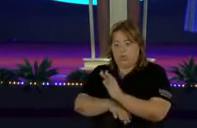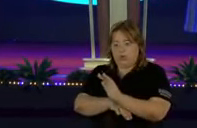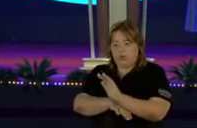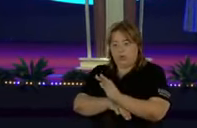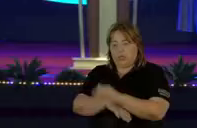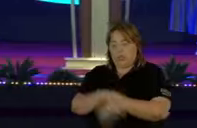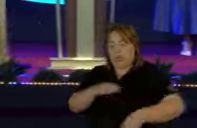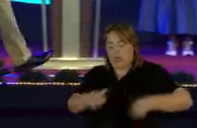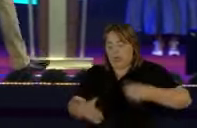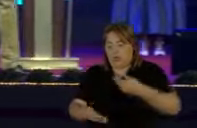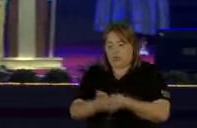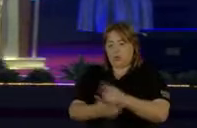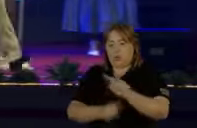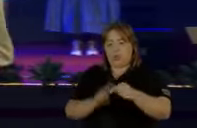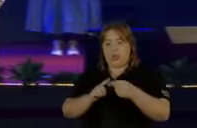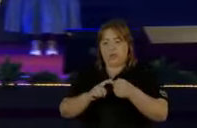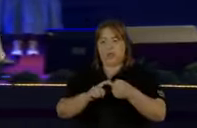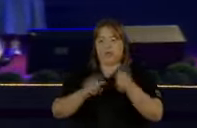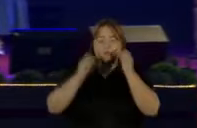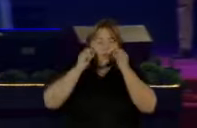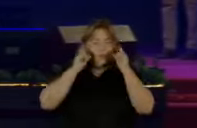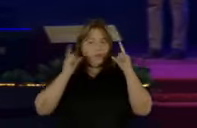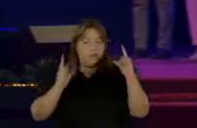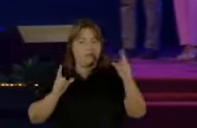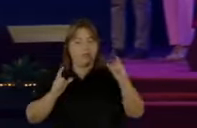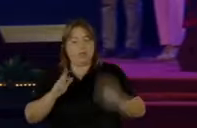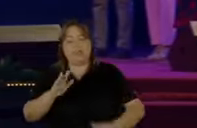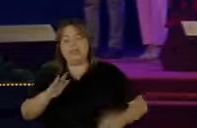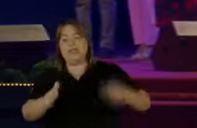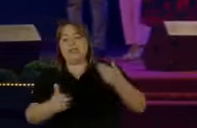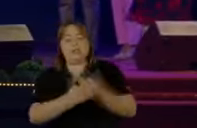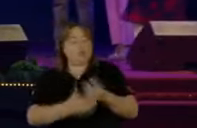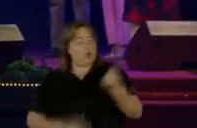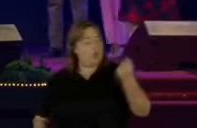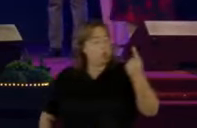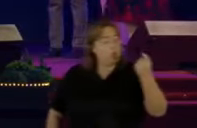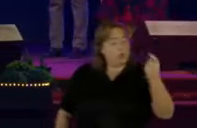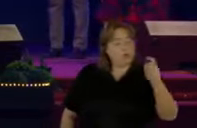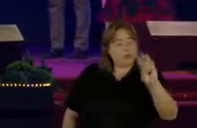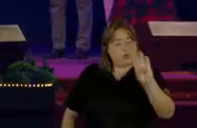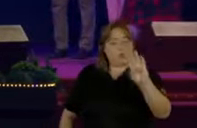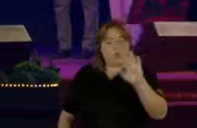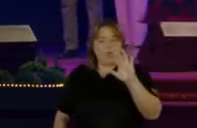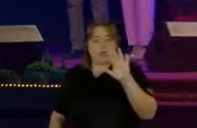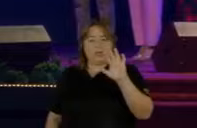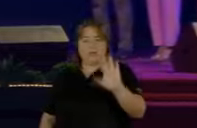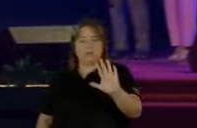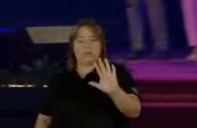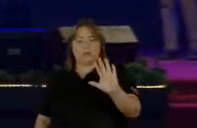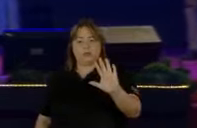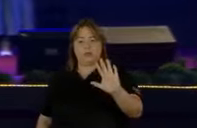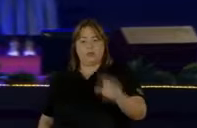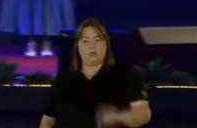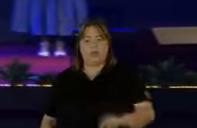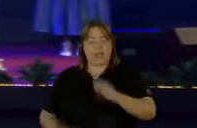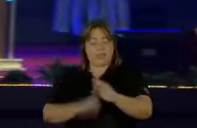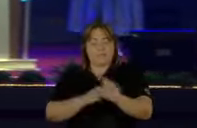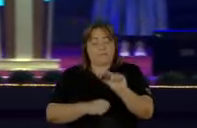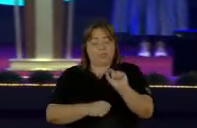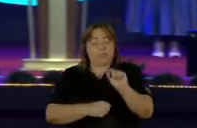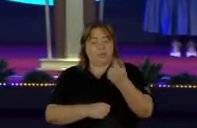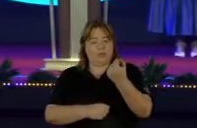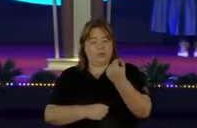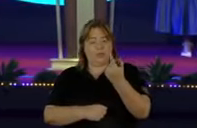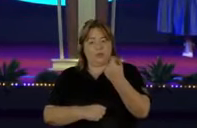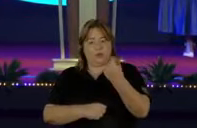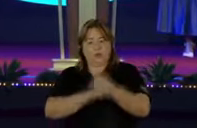Al otro día, cuando me levanté, pastora, nació a las 11 y 45 del 2011. O sea,